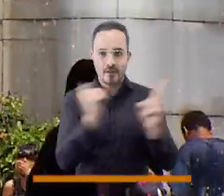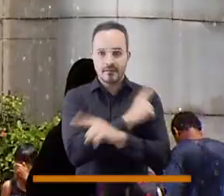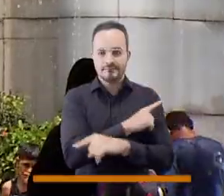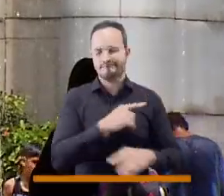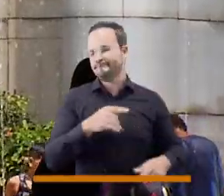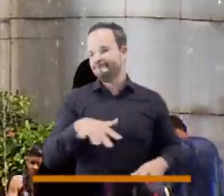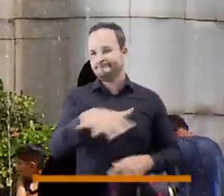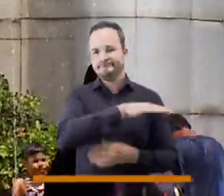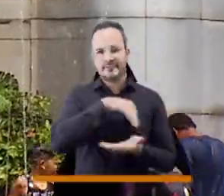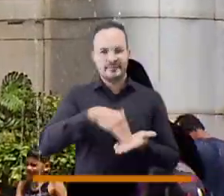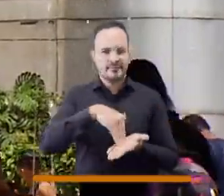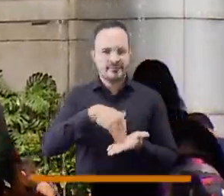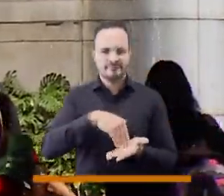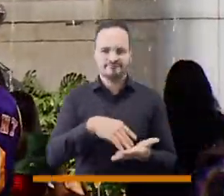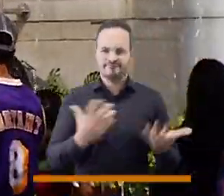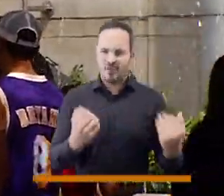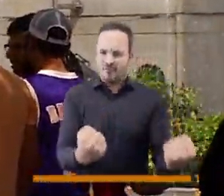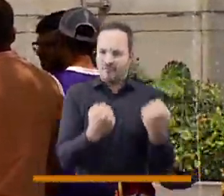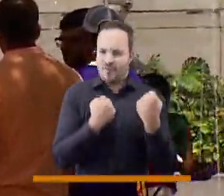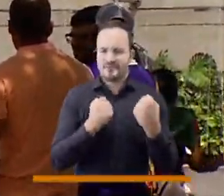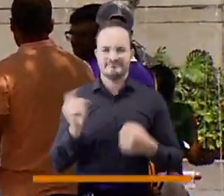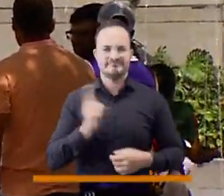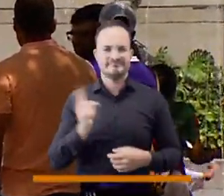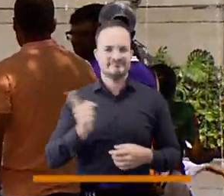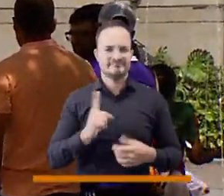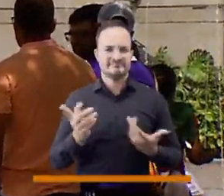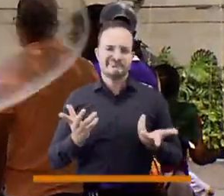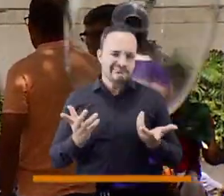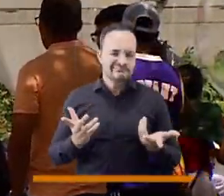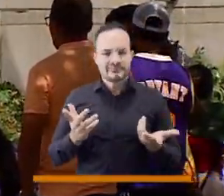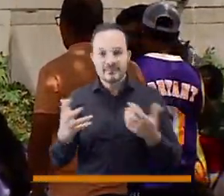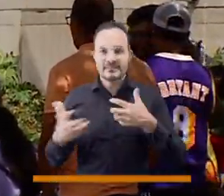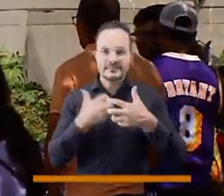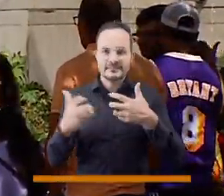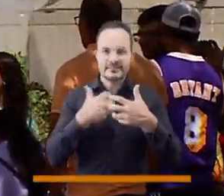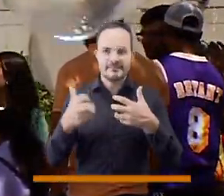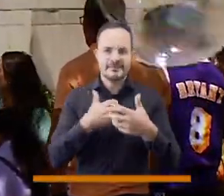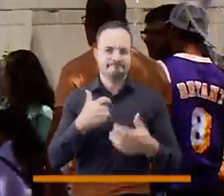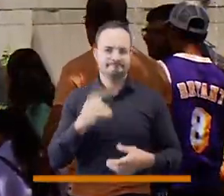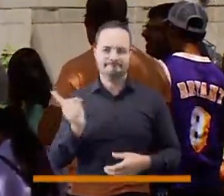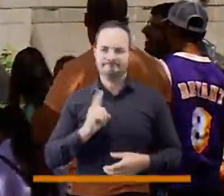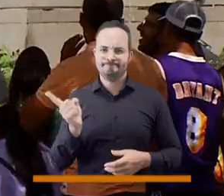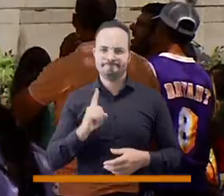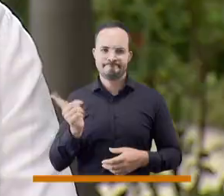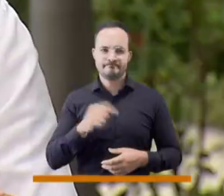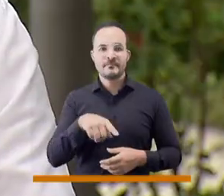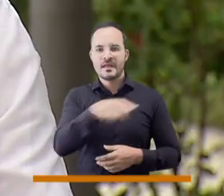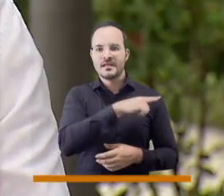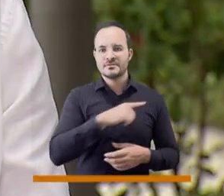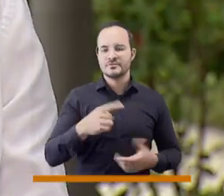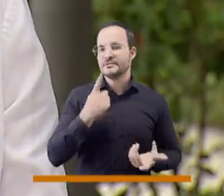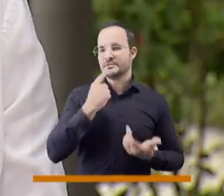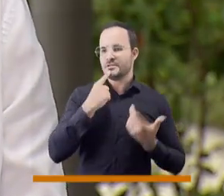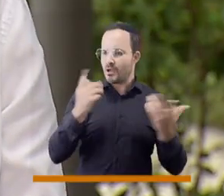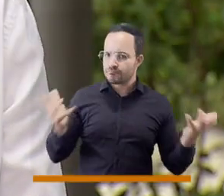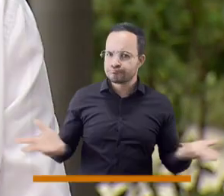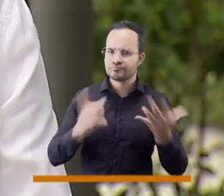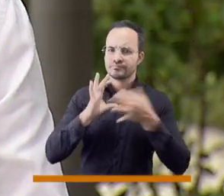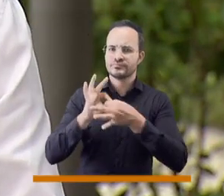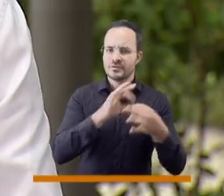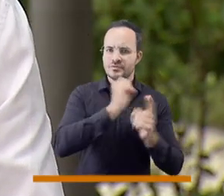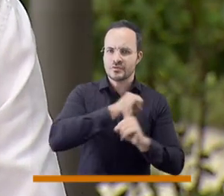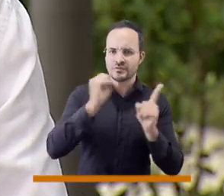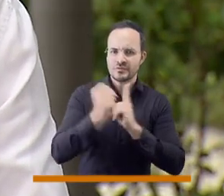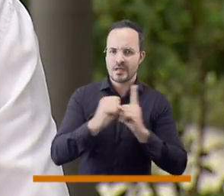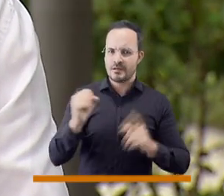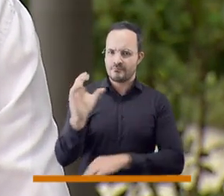fuertes públicamente del país. Entonces es un esquema en el que ellos van desmontando lo que ellos consideran una construcción